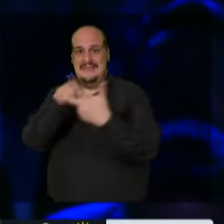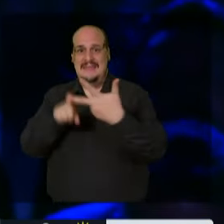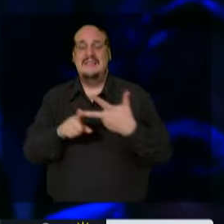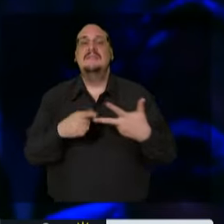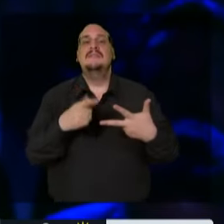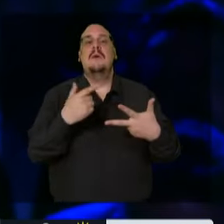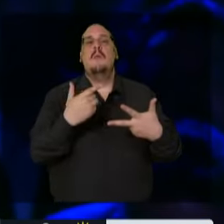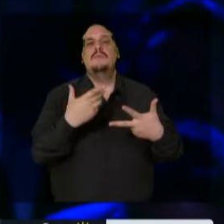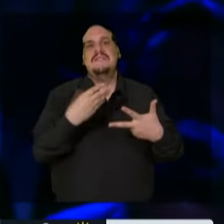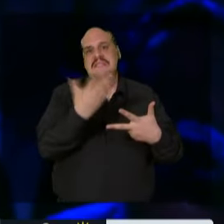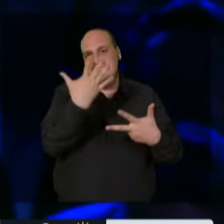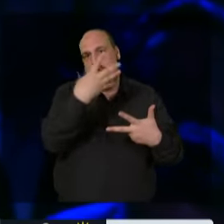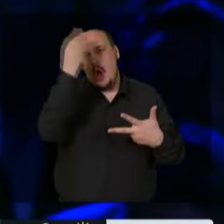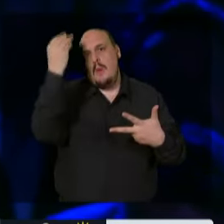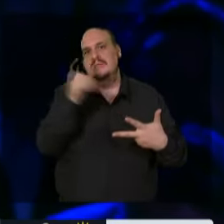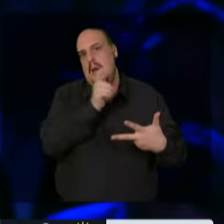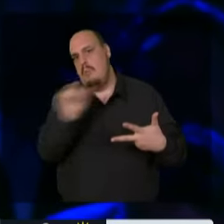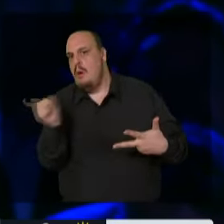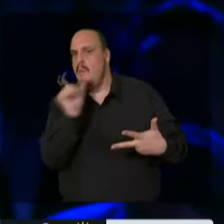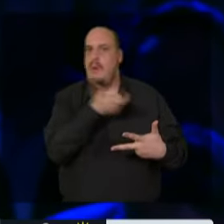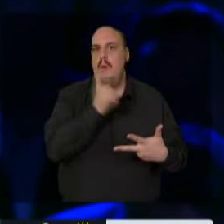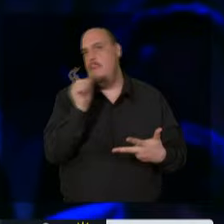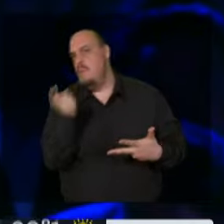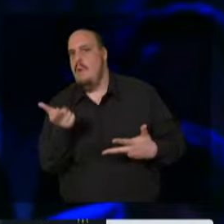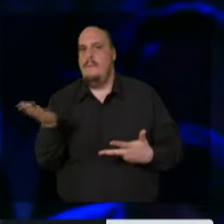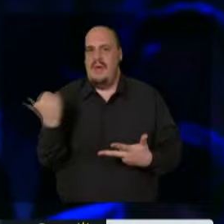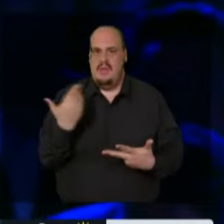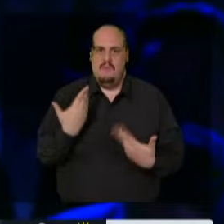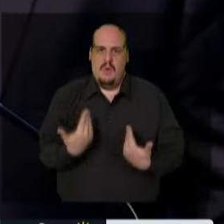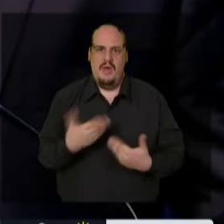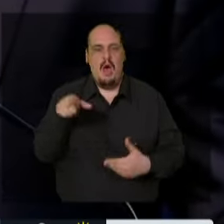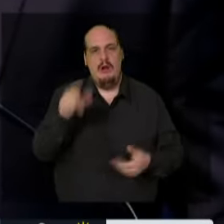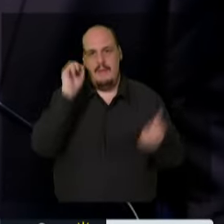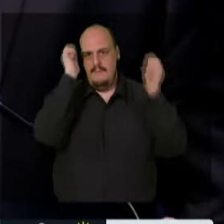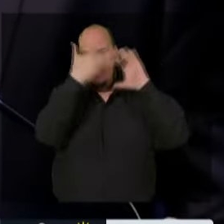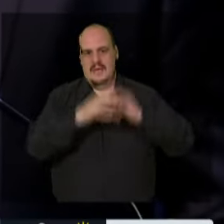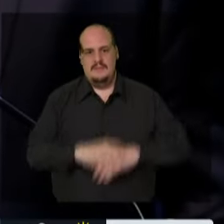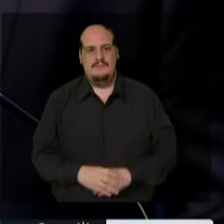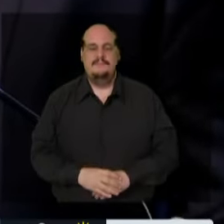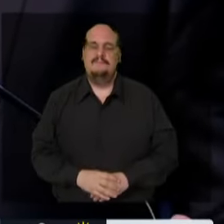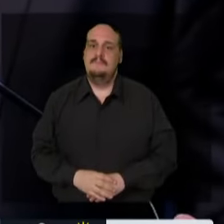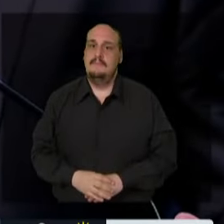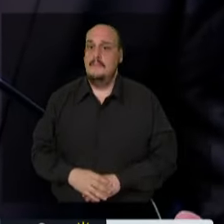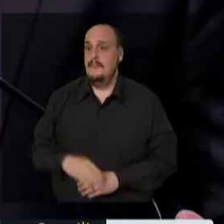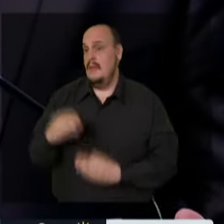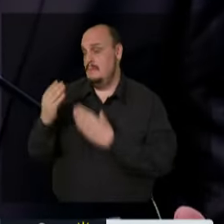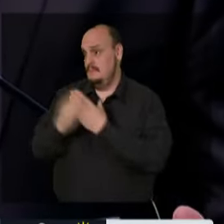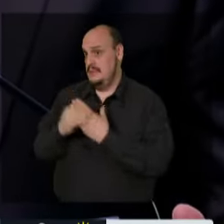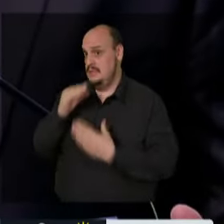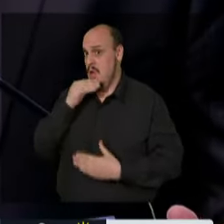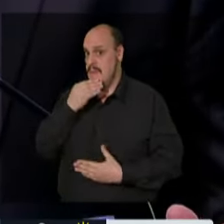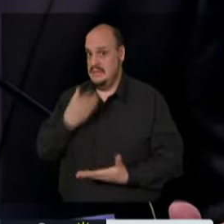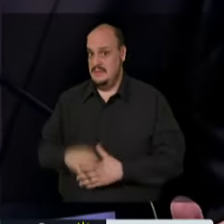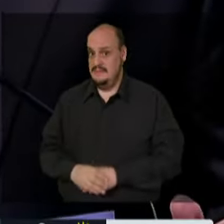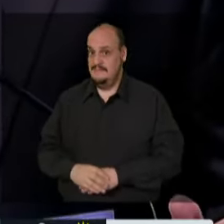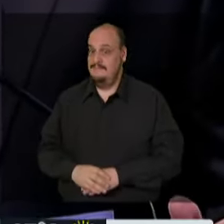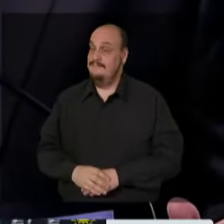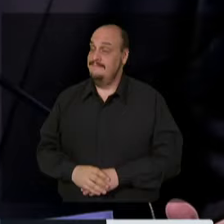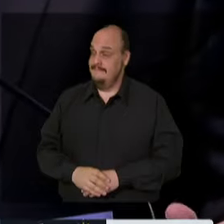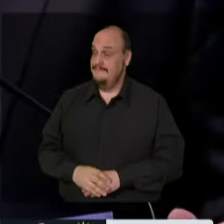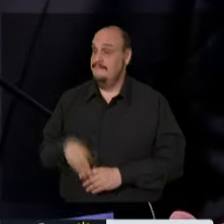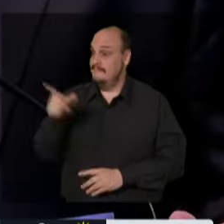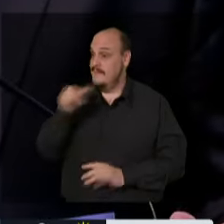oportunidades para realizar este derecho a réplica. Es el turno de Javier Milei. Ministro Massa, qué lindo que suena